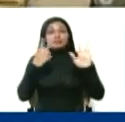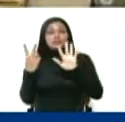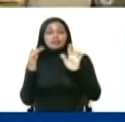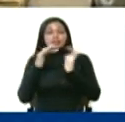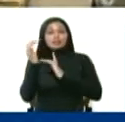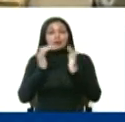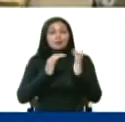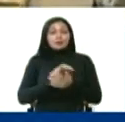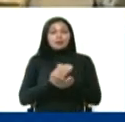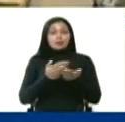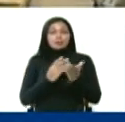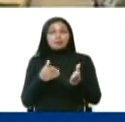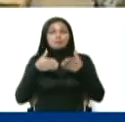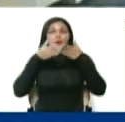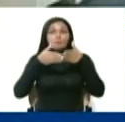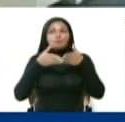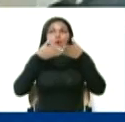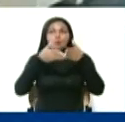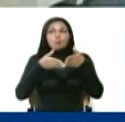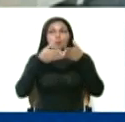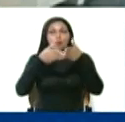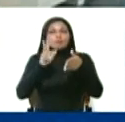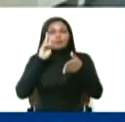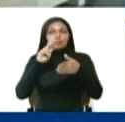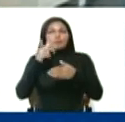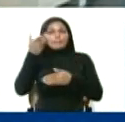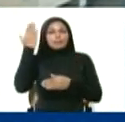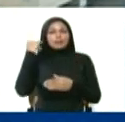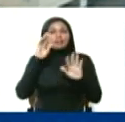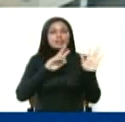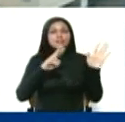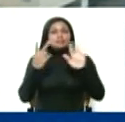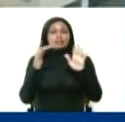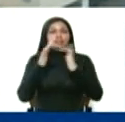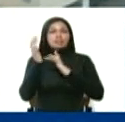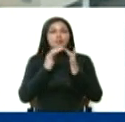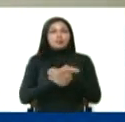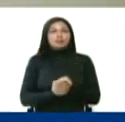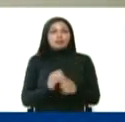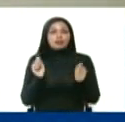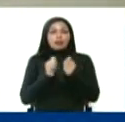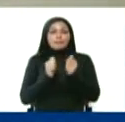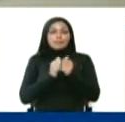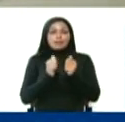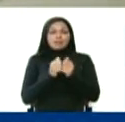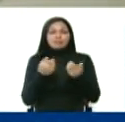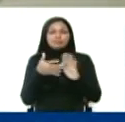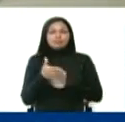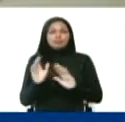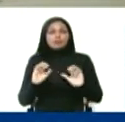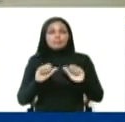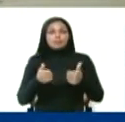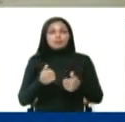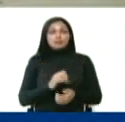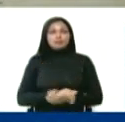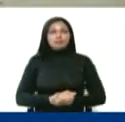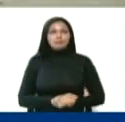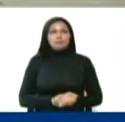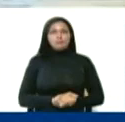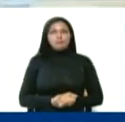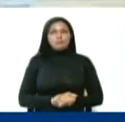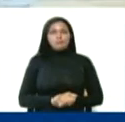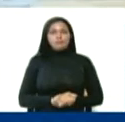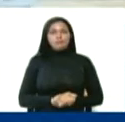abril, ahí está llegando el barco, mañana 17 de abril, la piedra cueca comienza